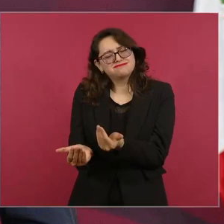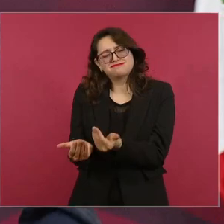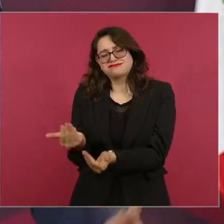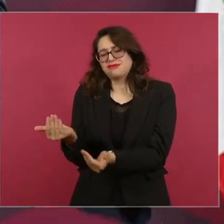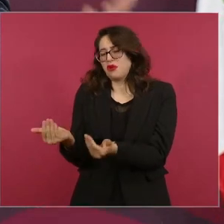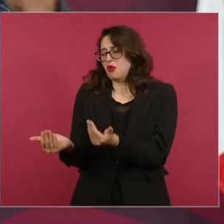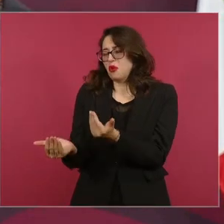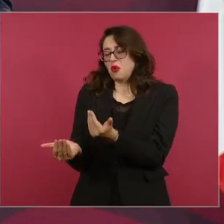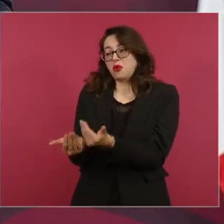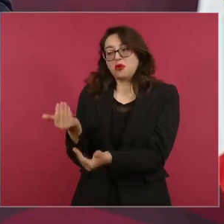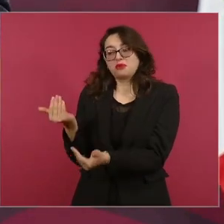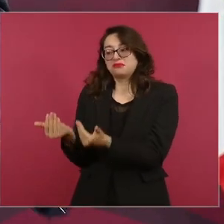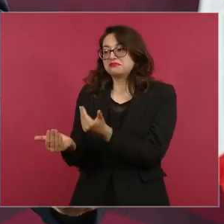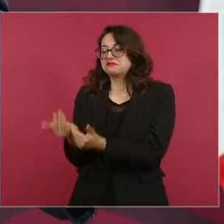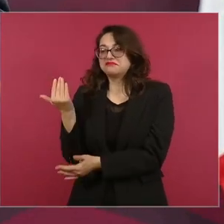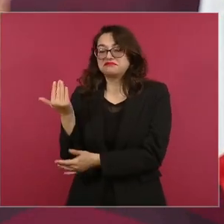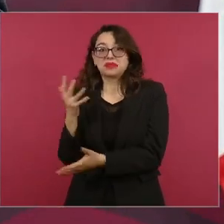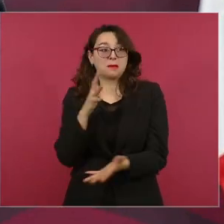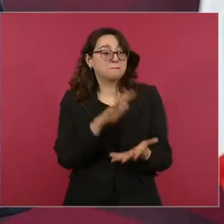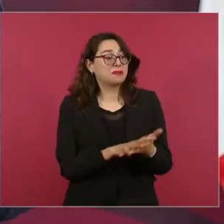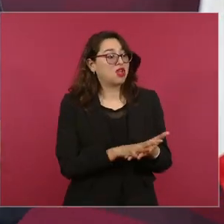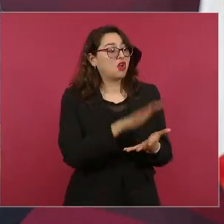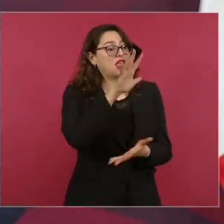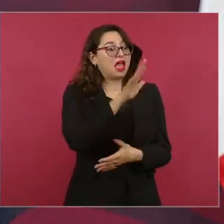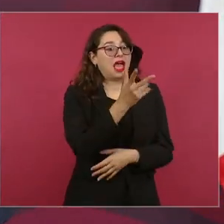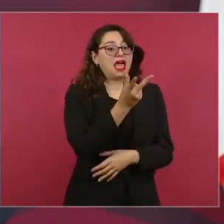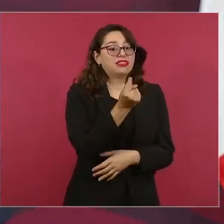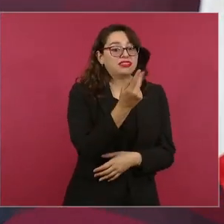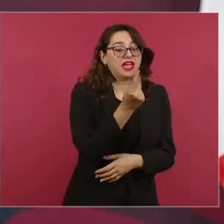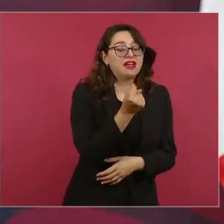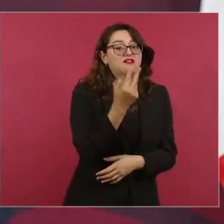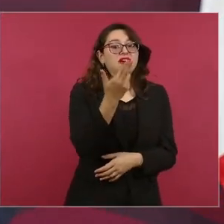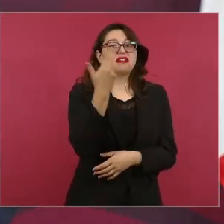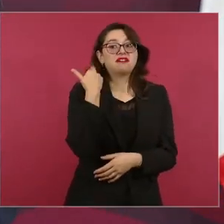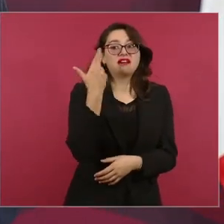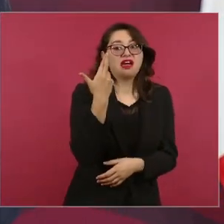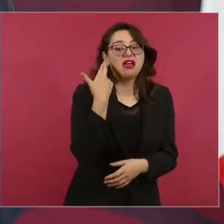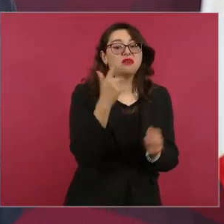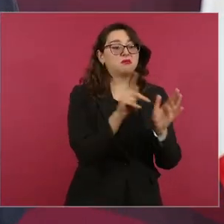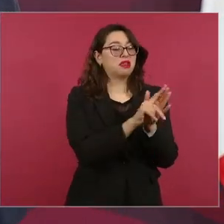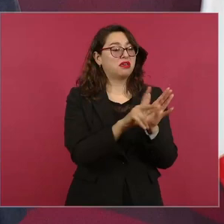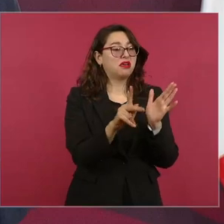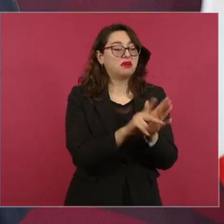todo lo demás se ocultaba. Entonces, es